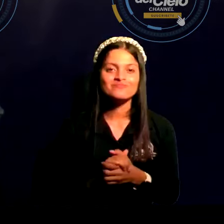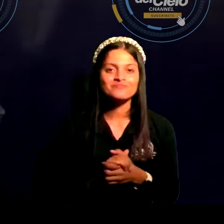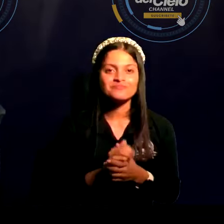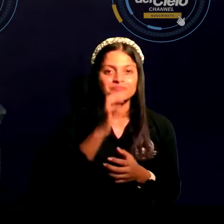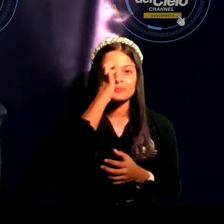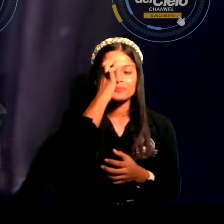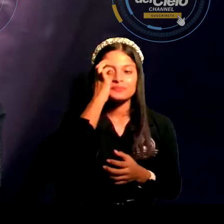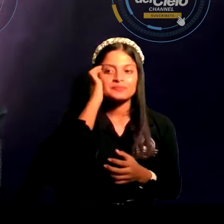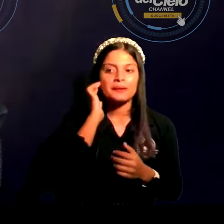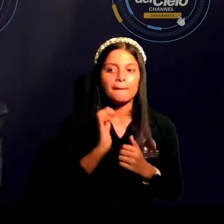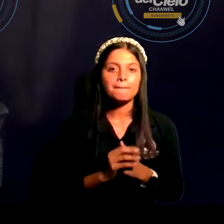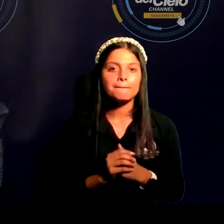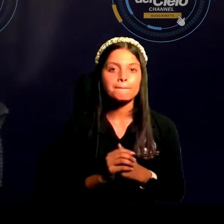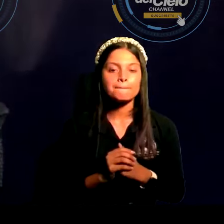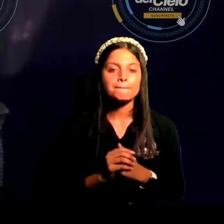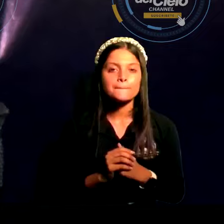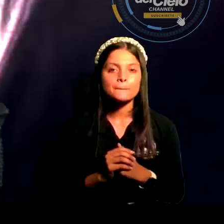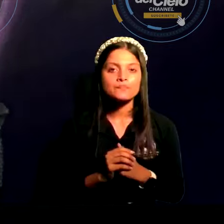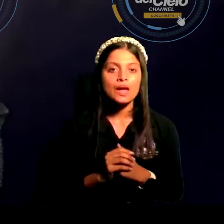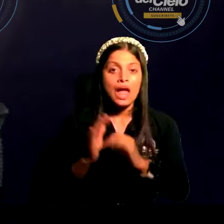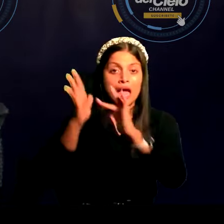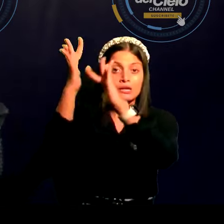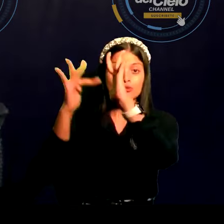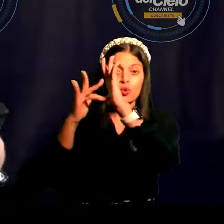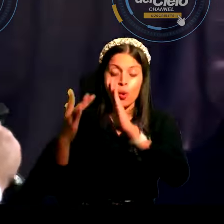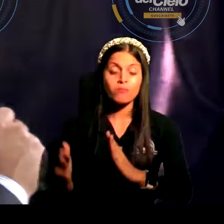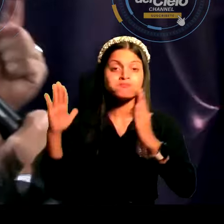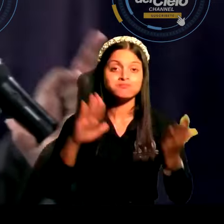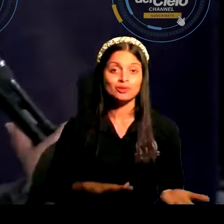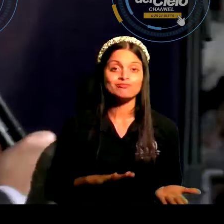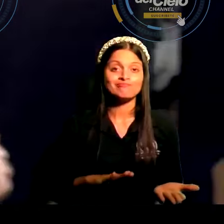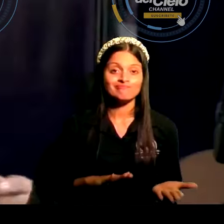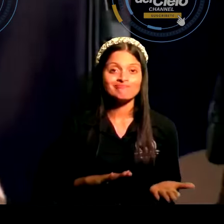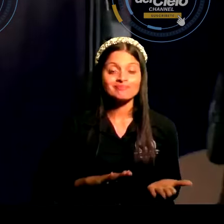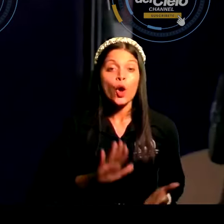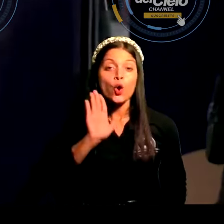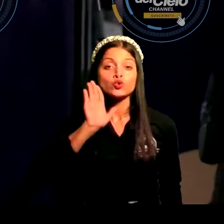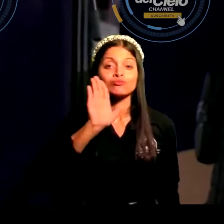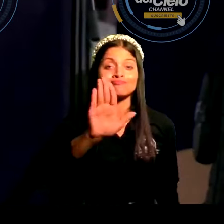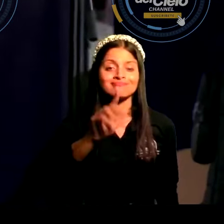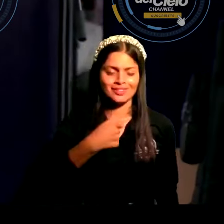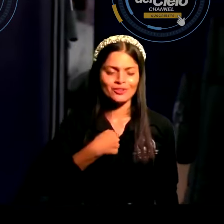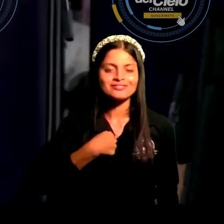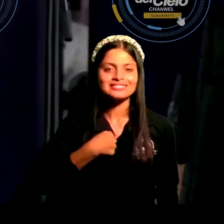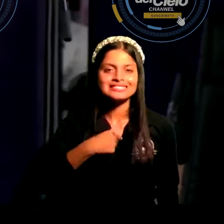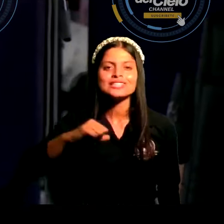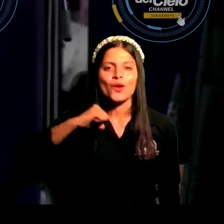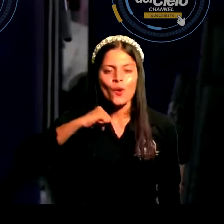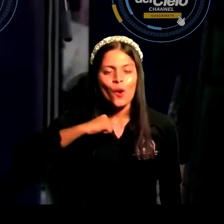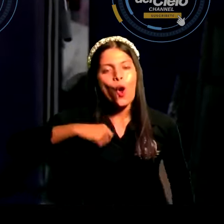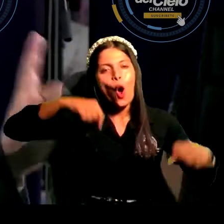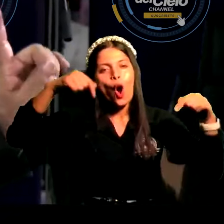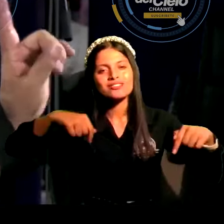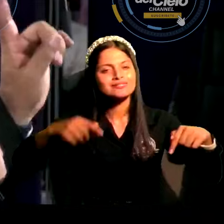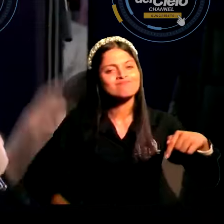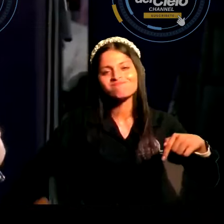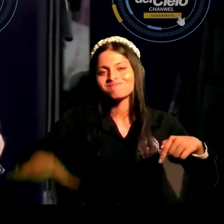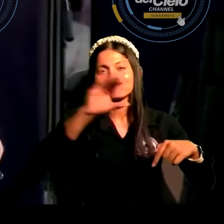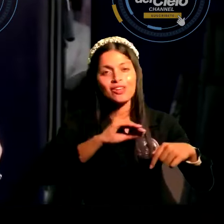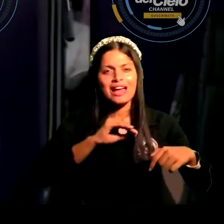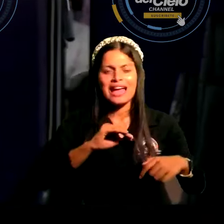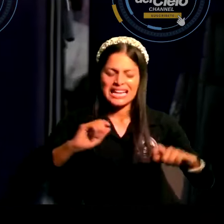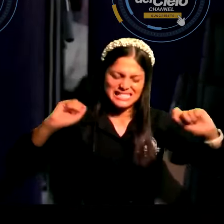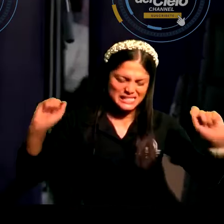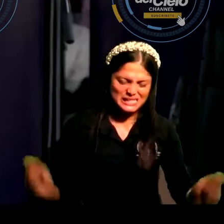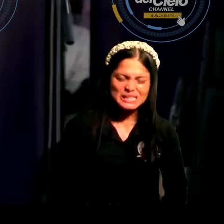Cristo murió para que usted y yo tuviésemos todo esto. Si Cristo no